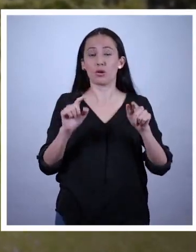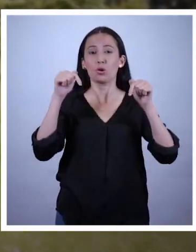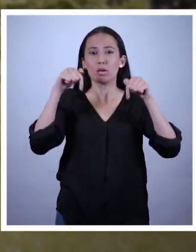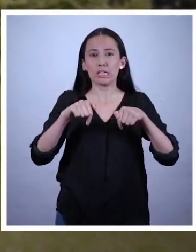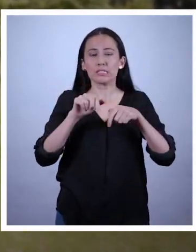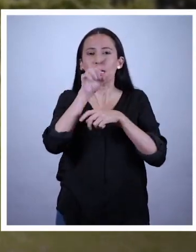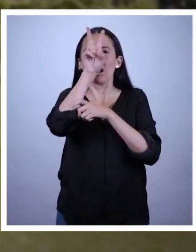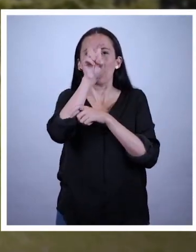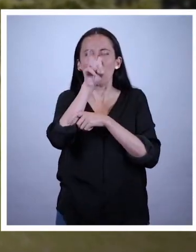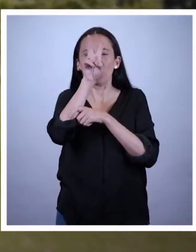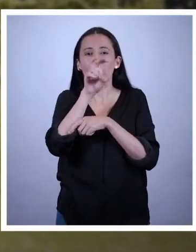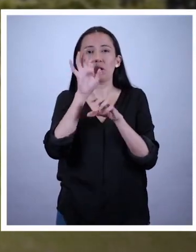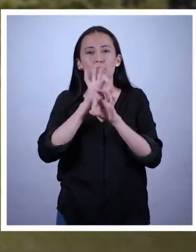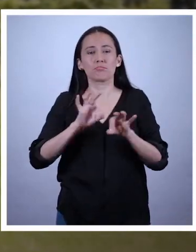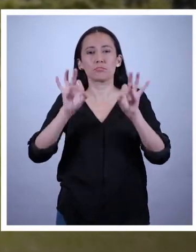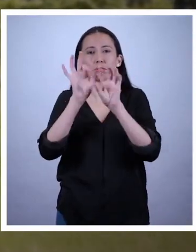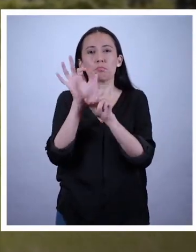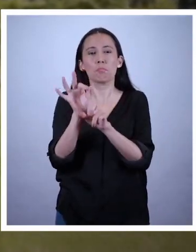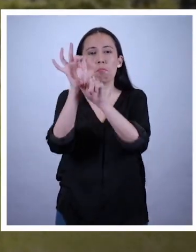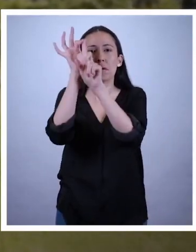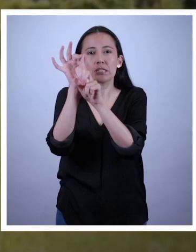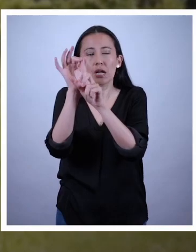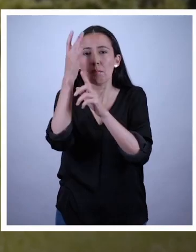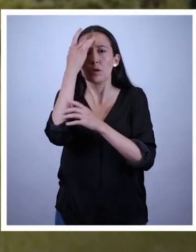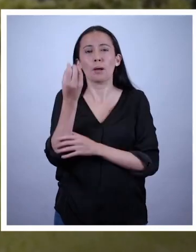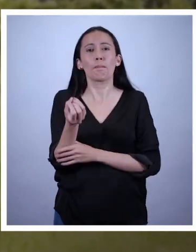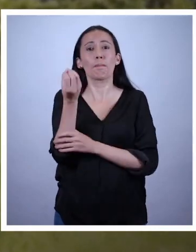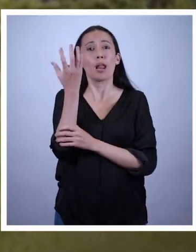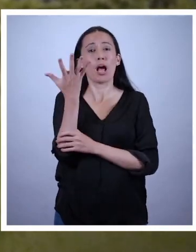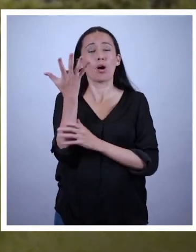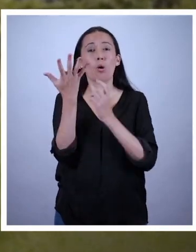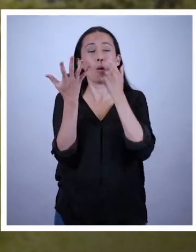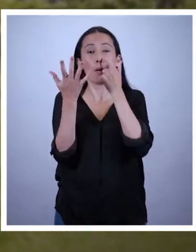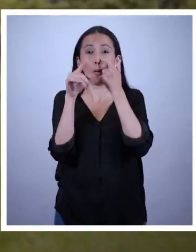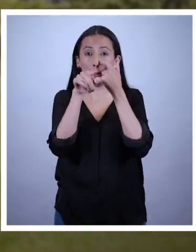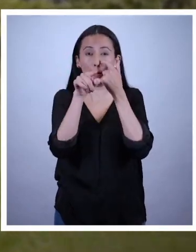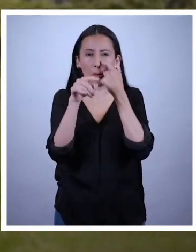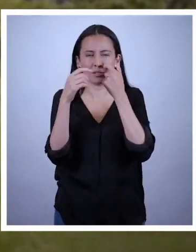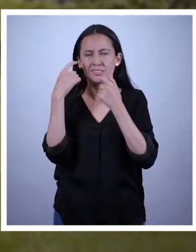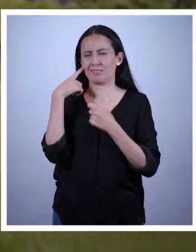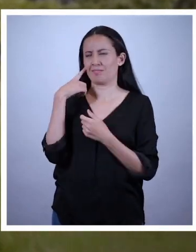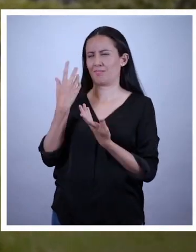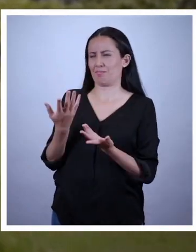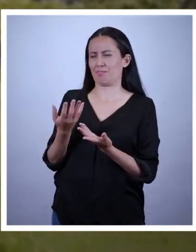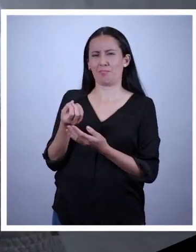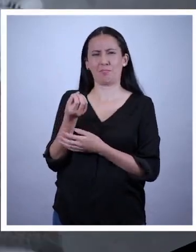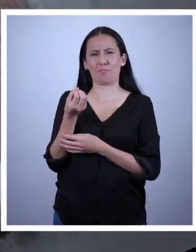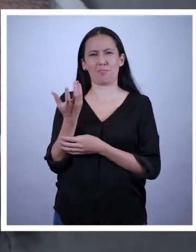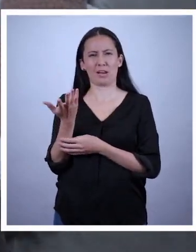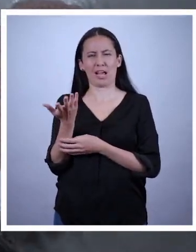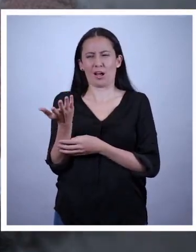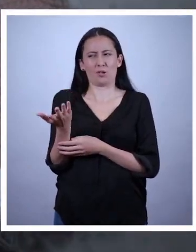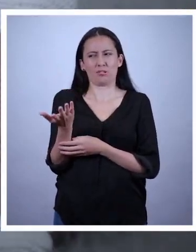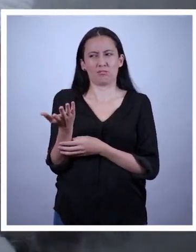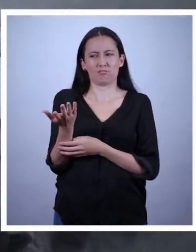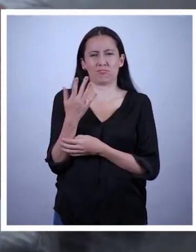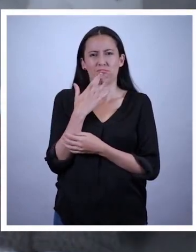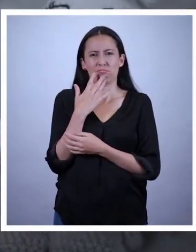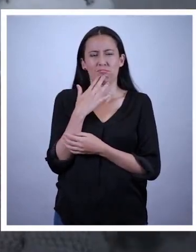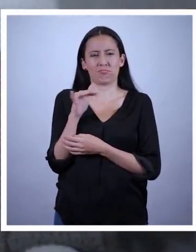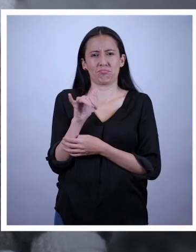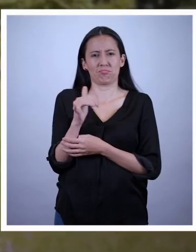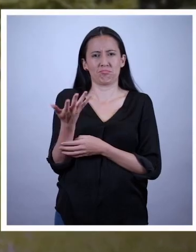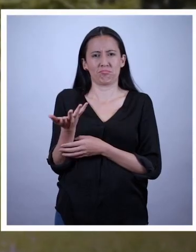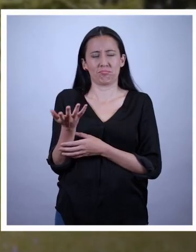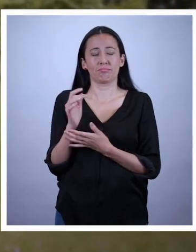Pero este conejo es particular. ¿Por qué? Porque es blanco. Ya sé que se han de estar preguntando, ¿qué tiene que ver con que sea